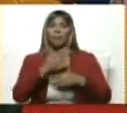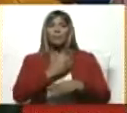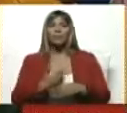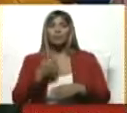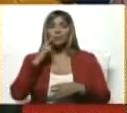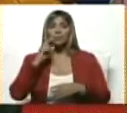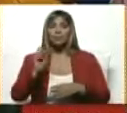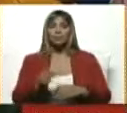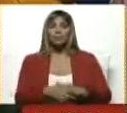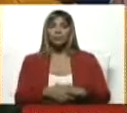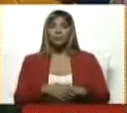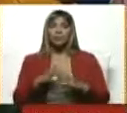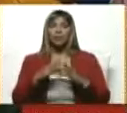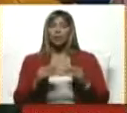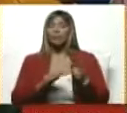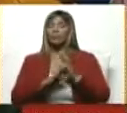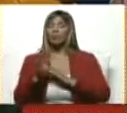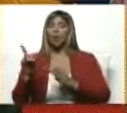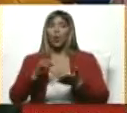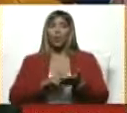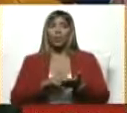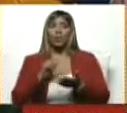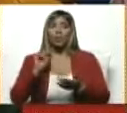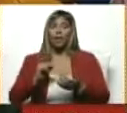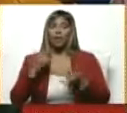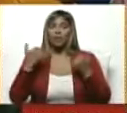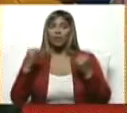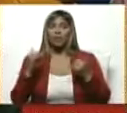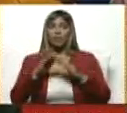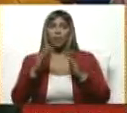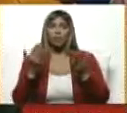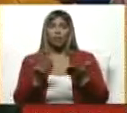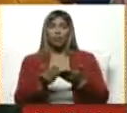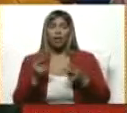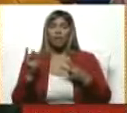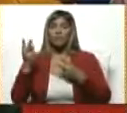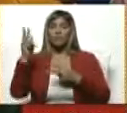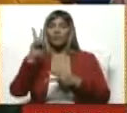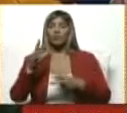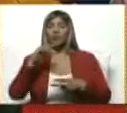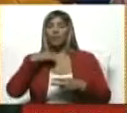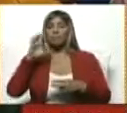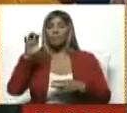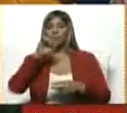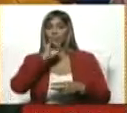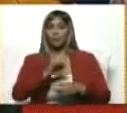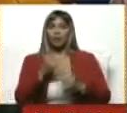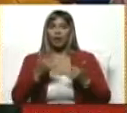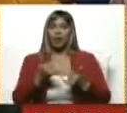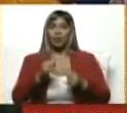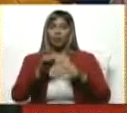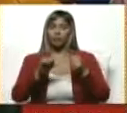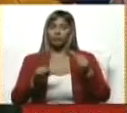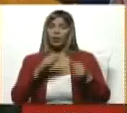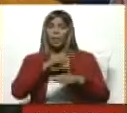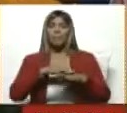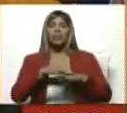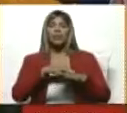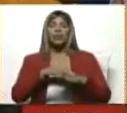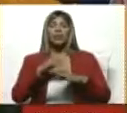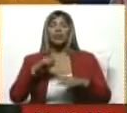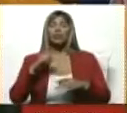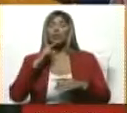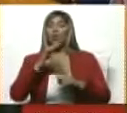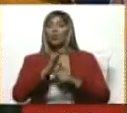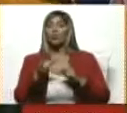presidente de la República y del éxito total de ese festival mundial Viva Venezuela, mi patria querida. De inmediato escuchamos al ministro del Poder Popular